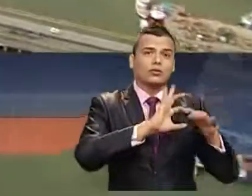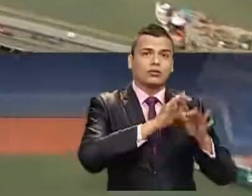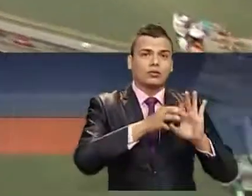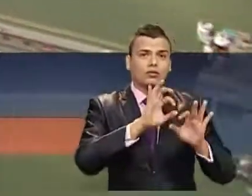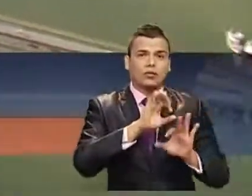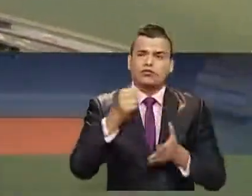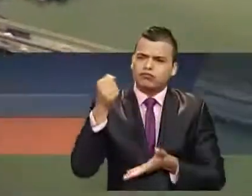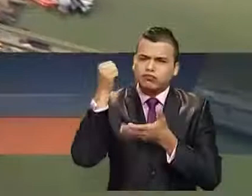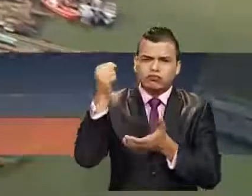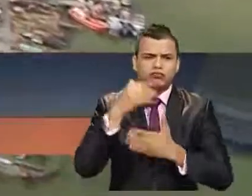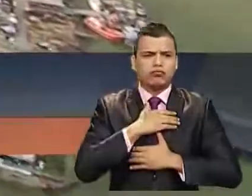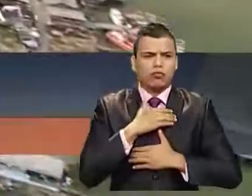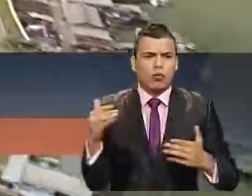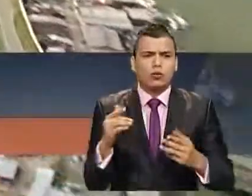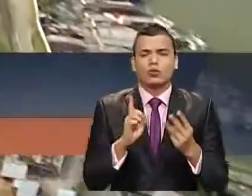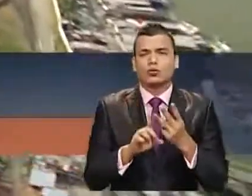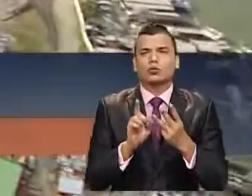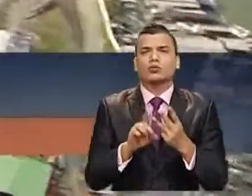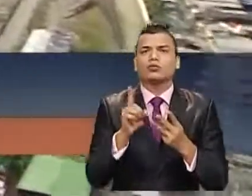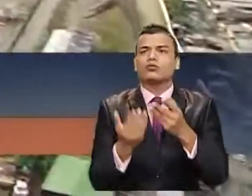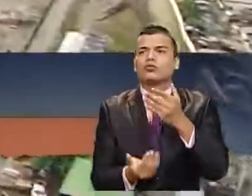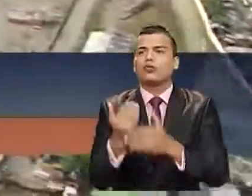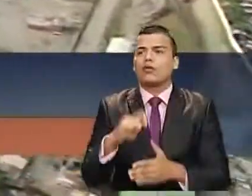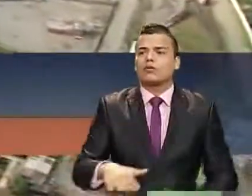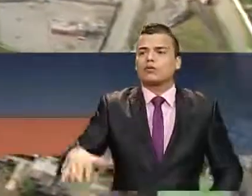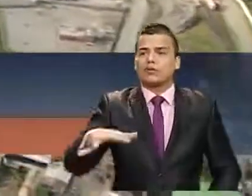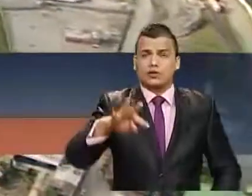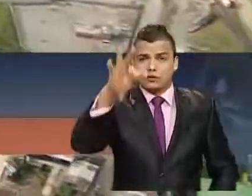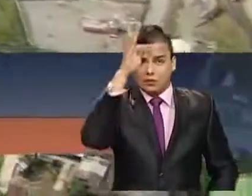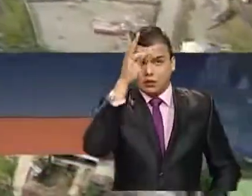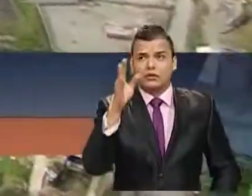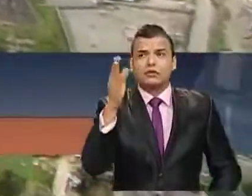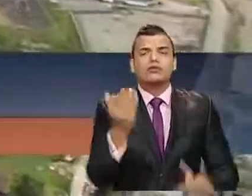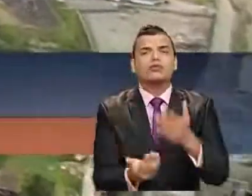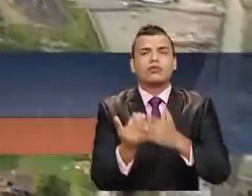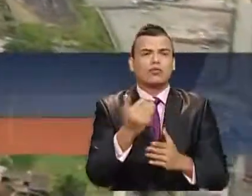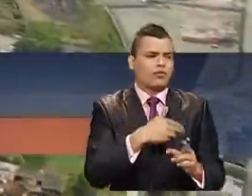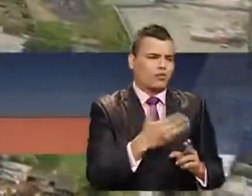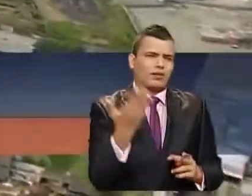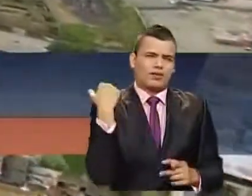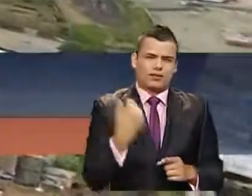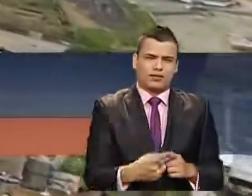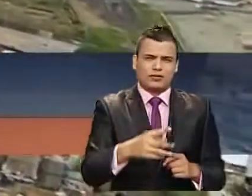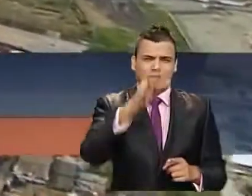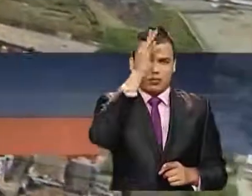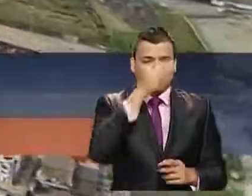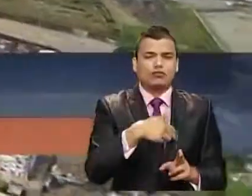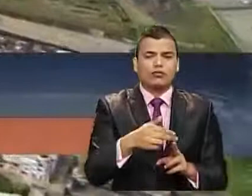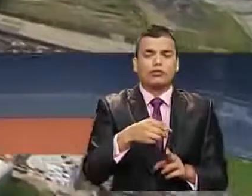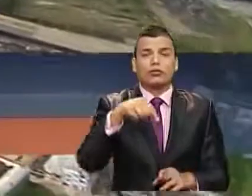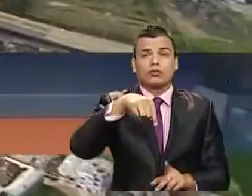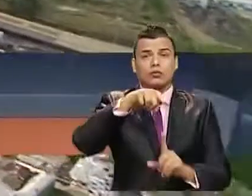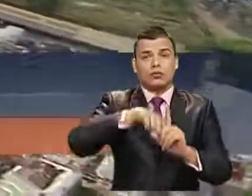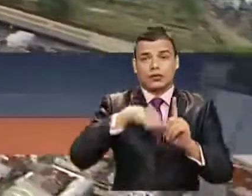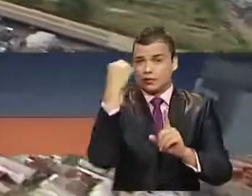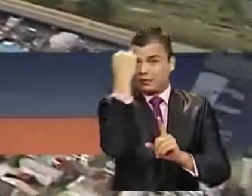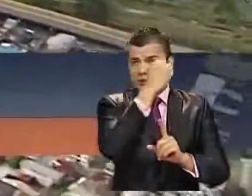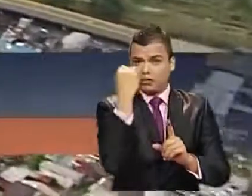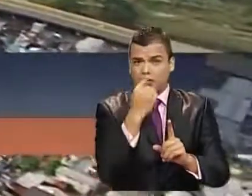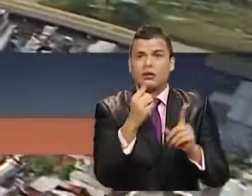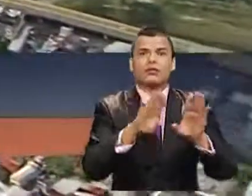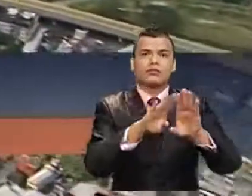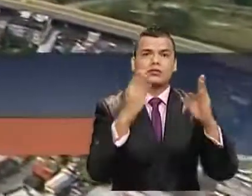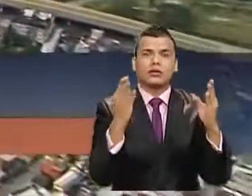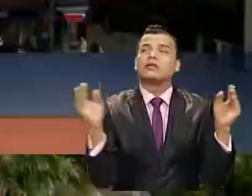financiarlo la nueva ciudadela hospitalaria ya se va a abrir el hospital antiguo en septiembre pero yo solicitando una una nueva